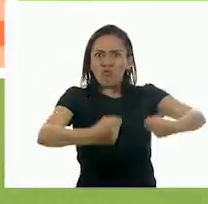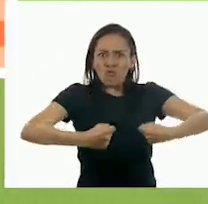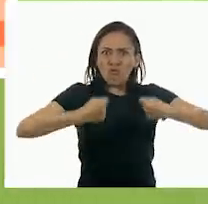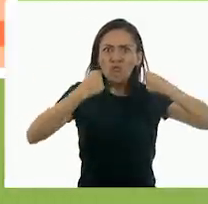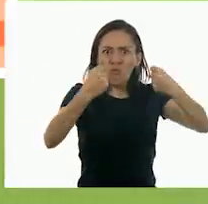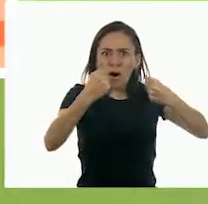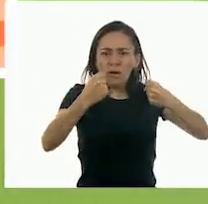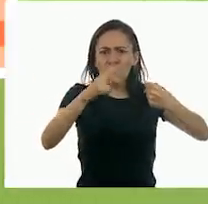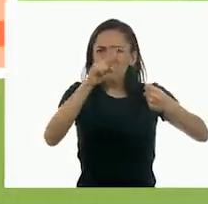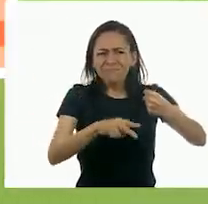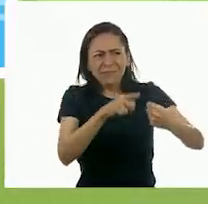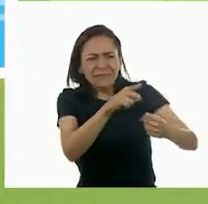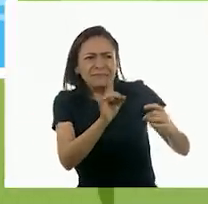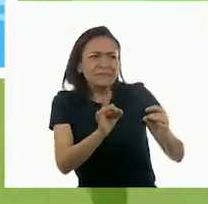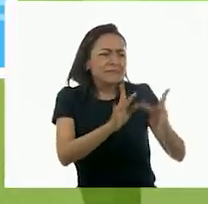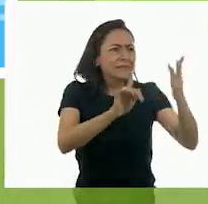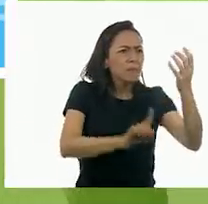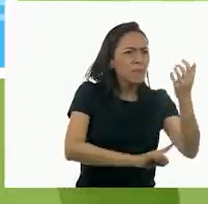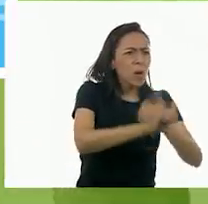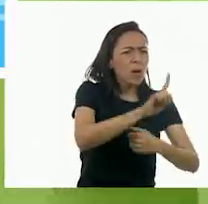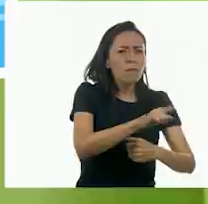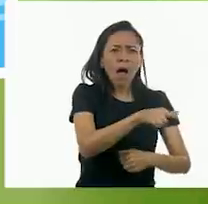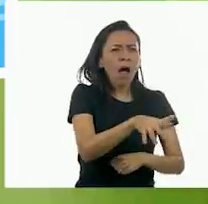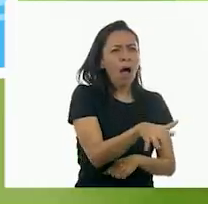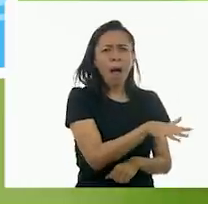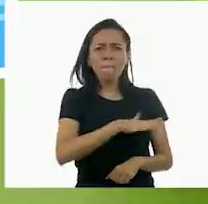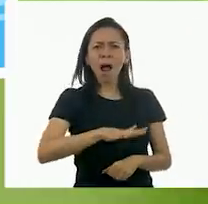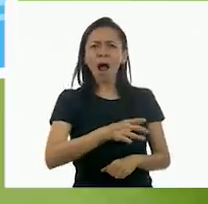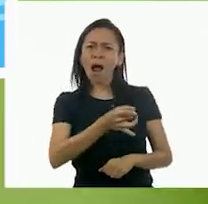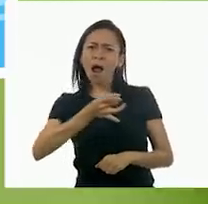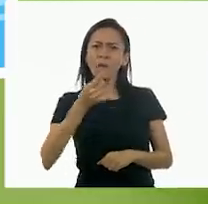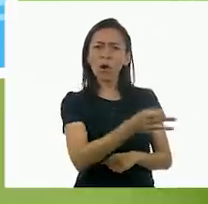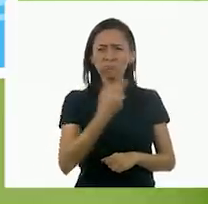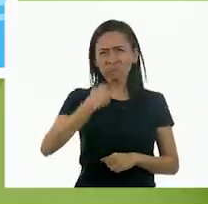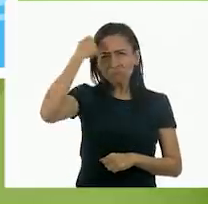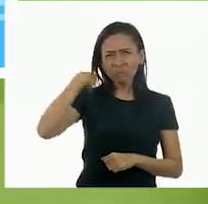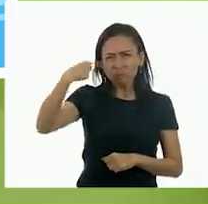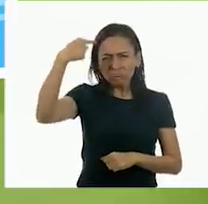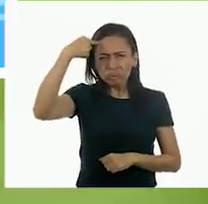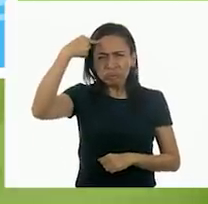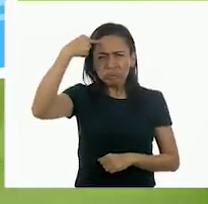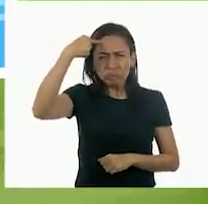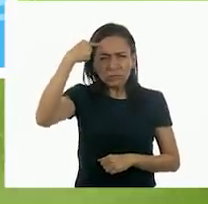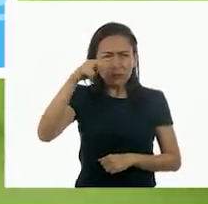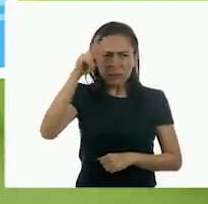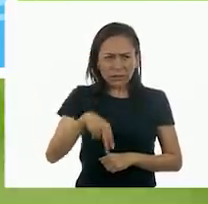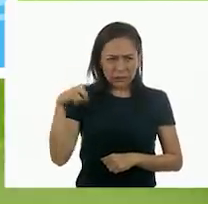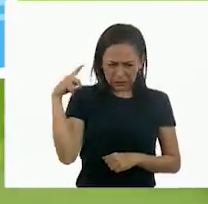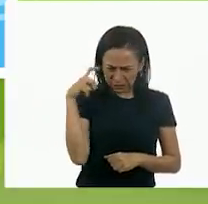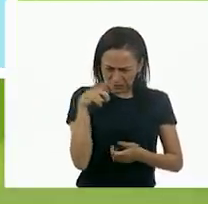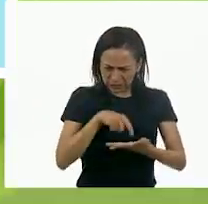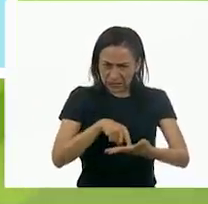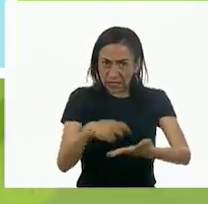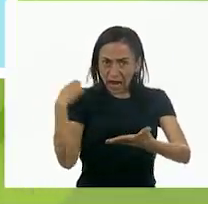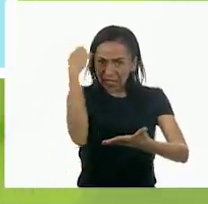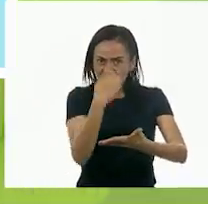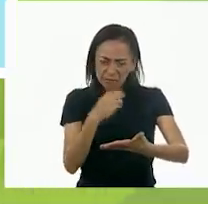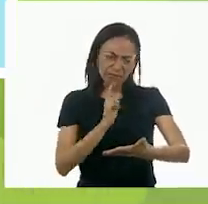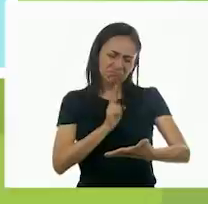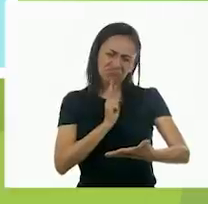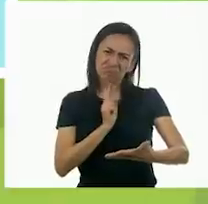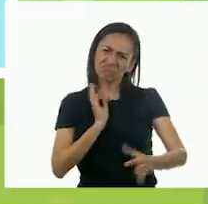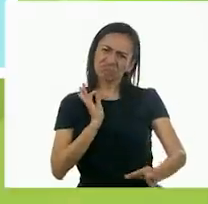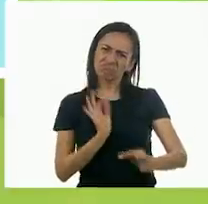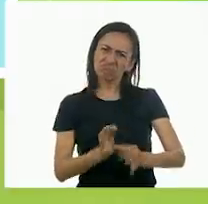más increíbles. Con su mente, resuelve las pruebas más peliagudas. Con